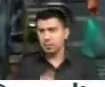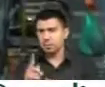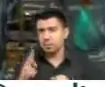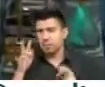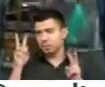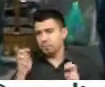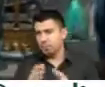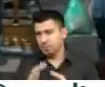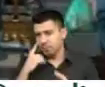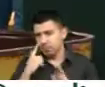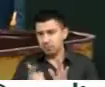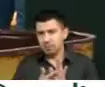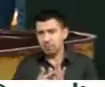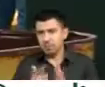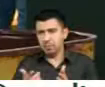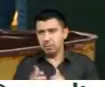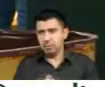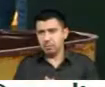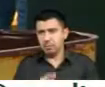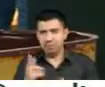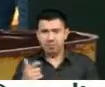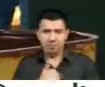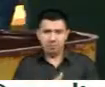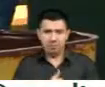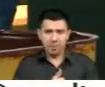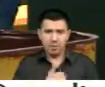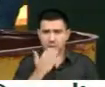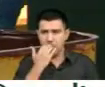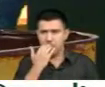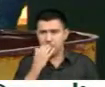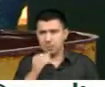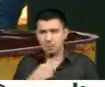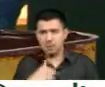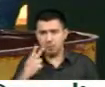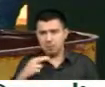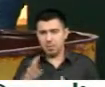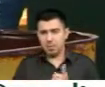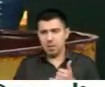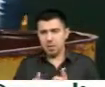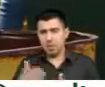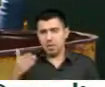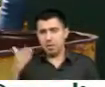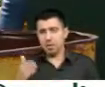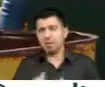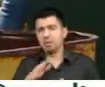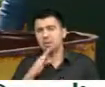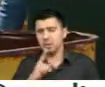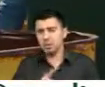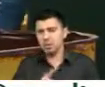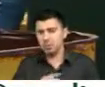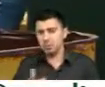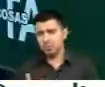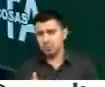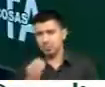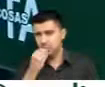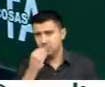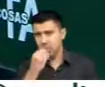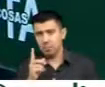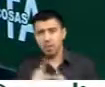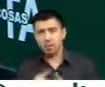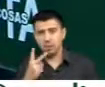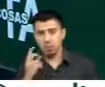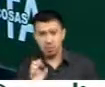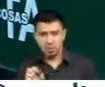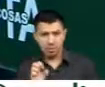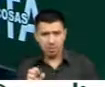ruego al señor presidente, por favor, tengo menores de allá, ¿quién me los va a ver? ¿Quién me los va a dar de comer? Y esperar hasta el 2 de enero que usted quiera abrir la frontera. Y mientras